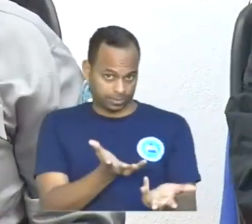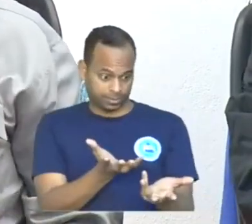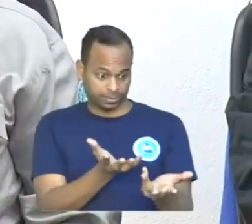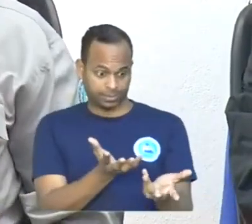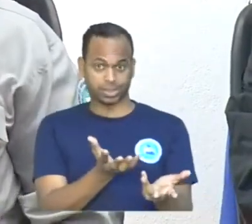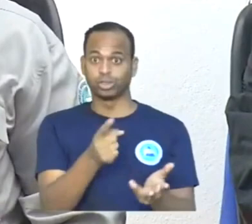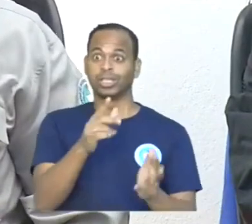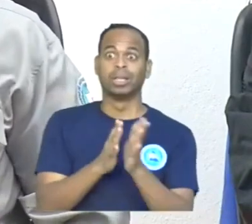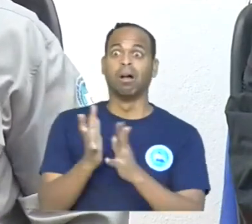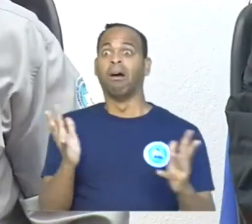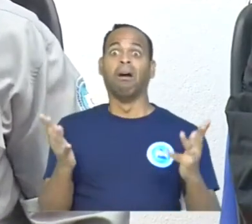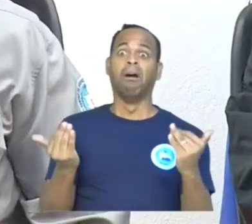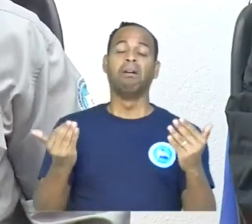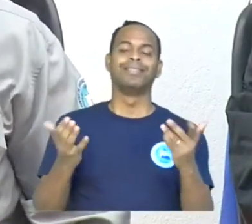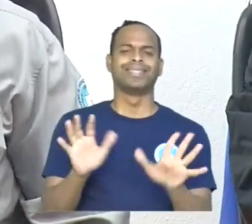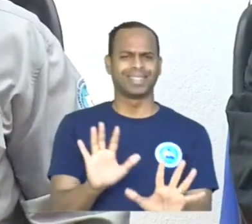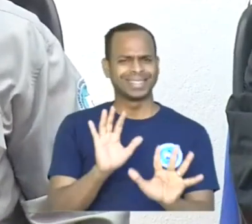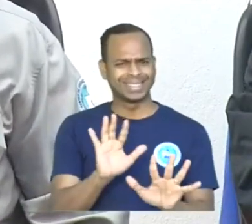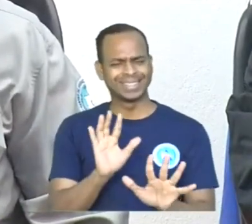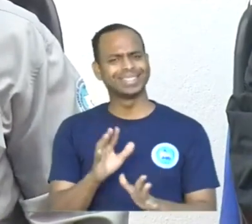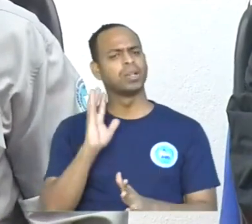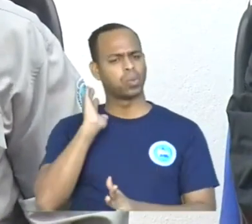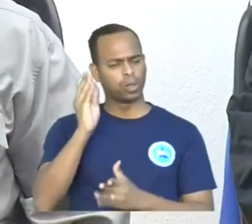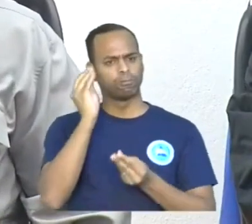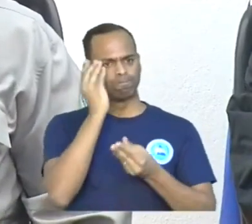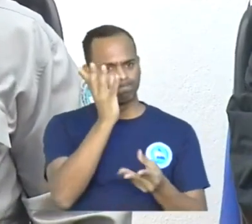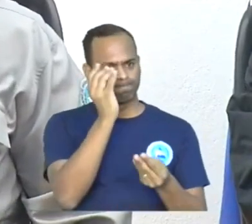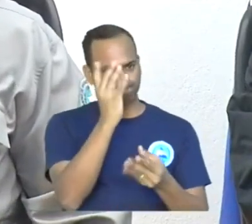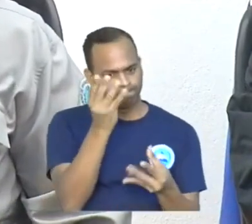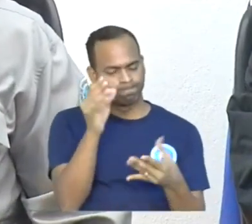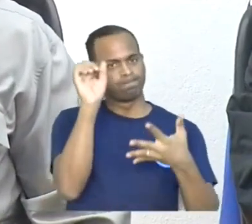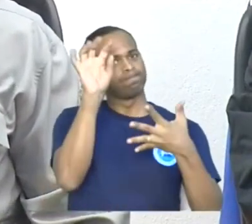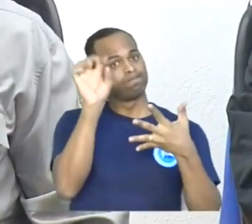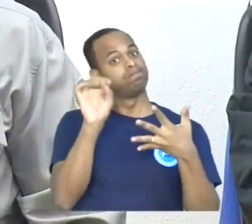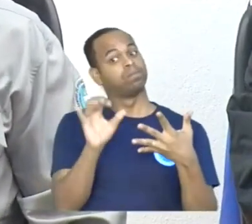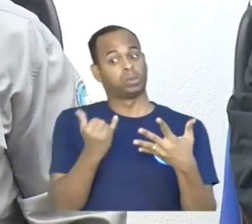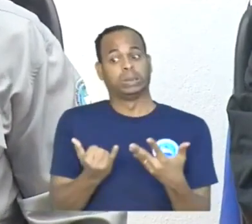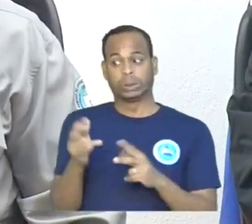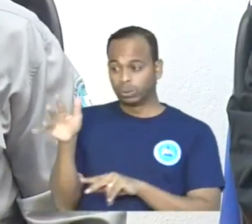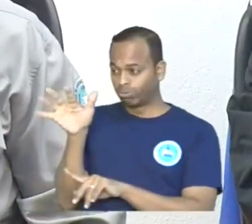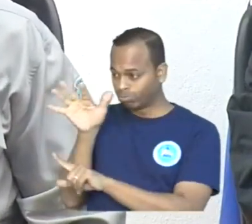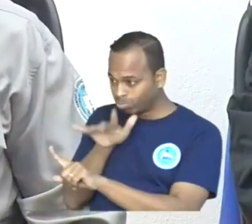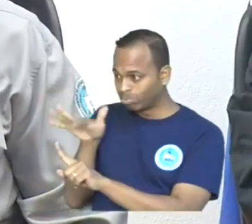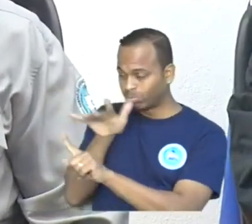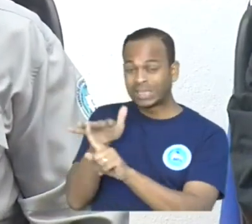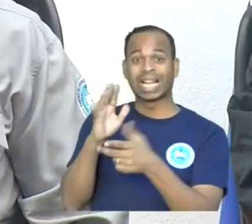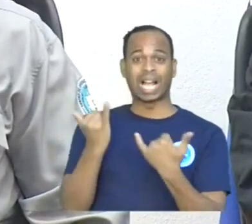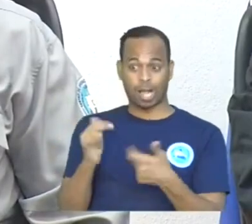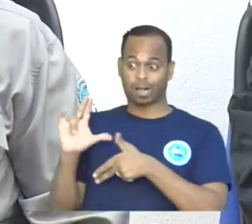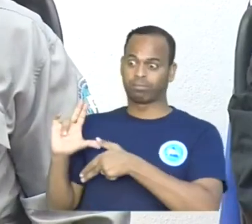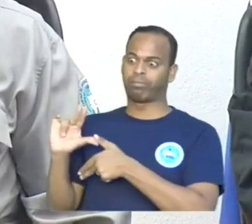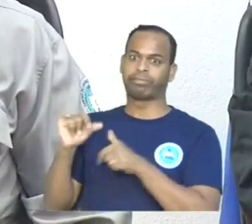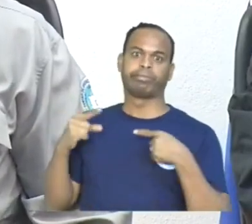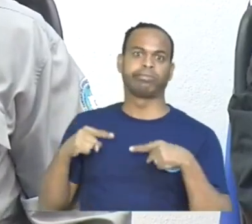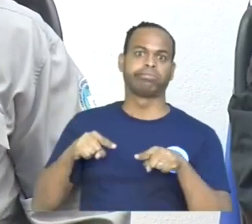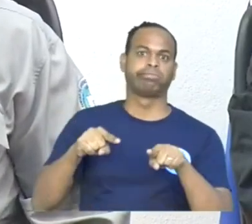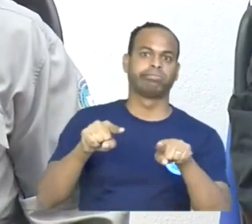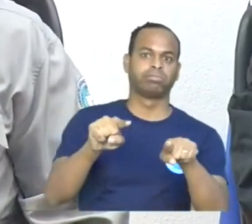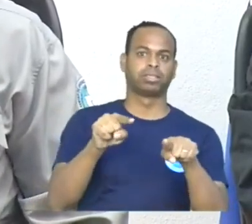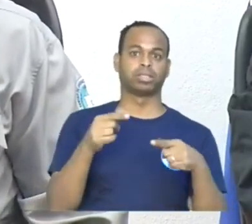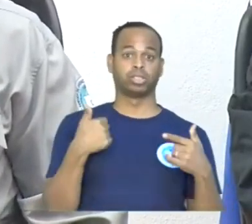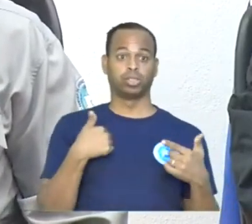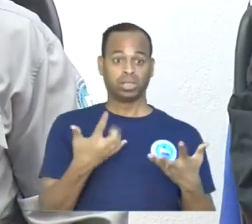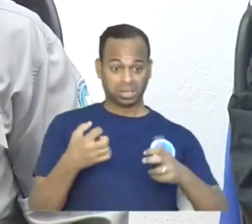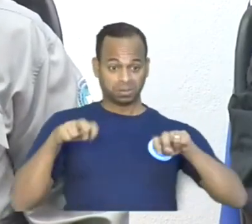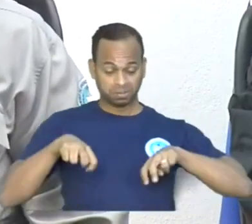No os desesperéis, que las informaciones van a fluir. Lo que pasa es que estamos siendo impactados por el evento. Quise hacer